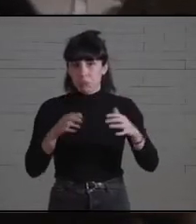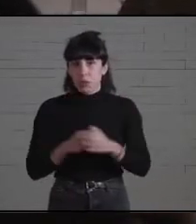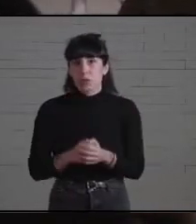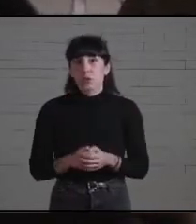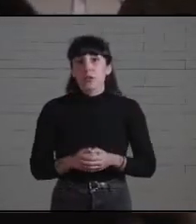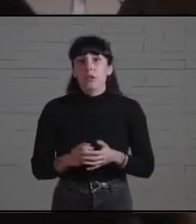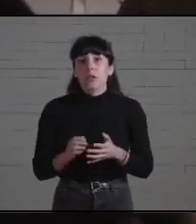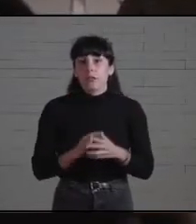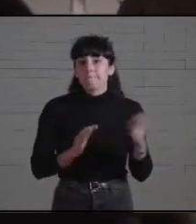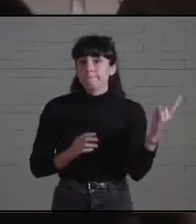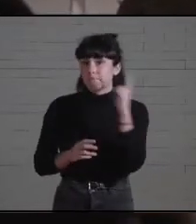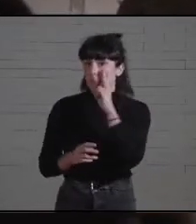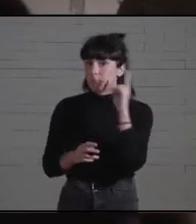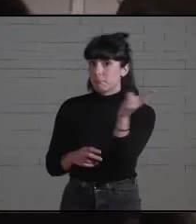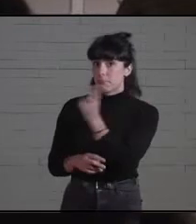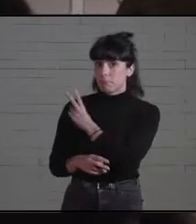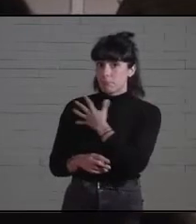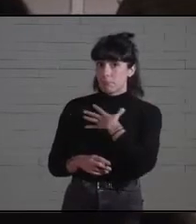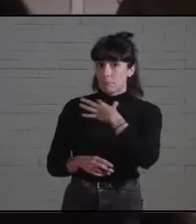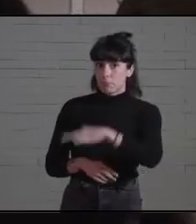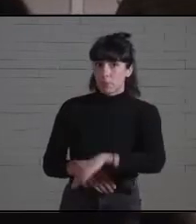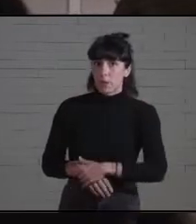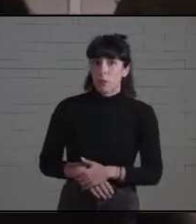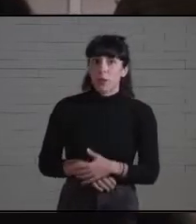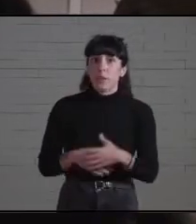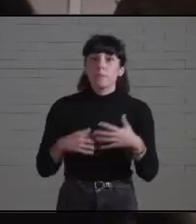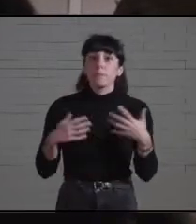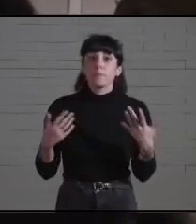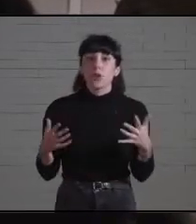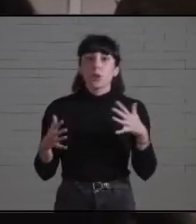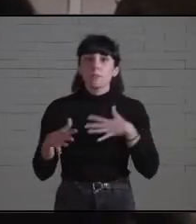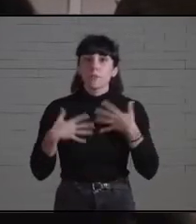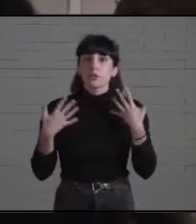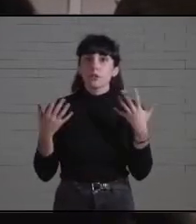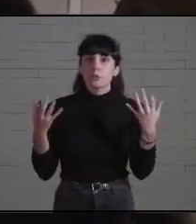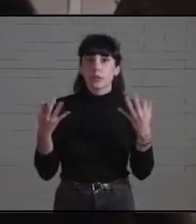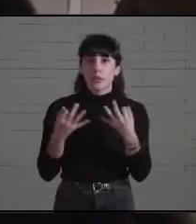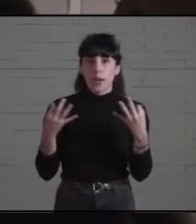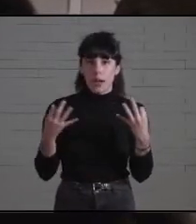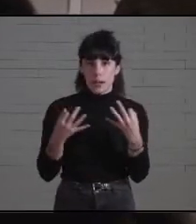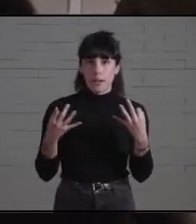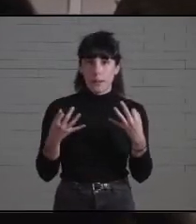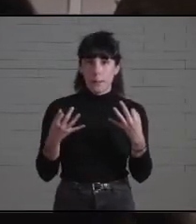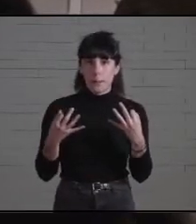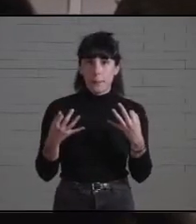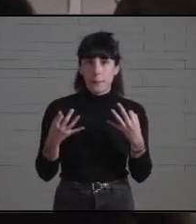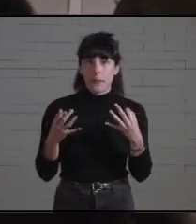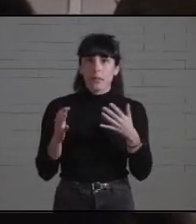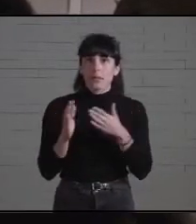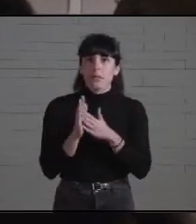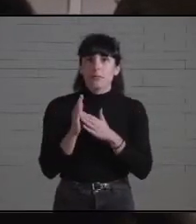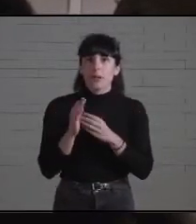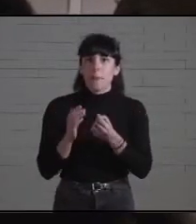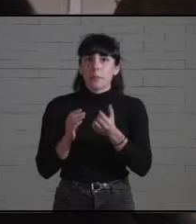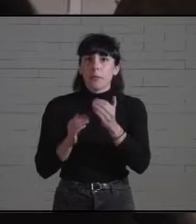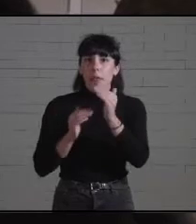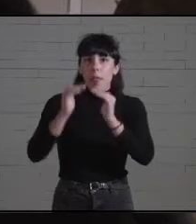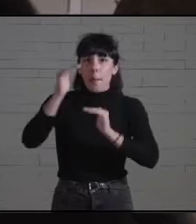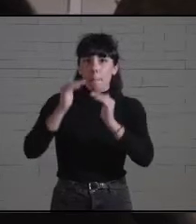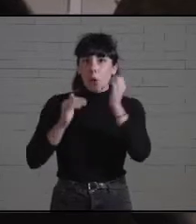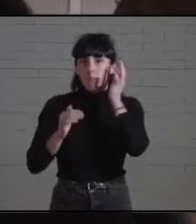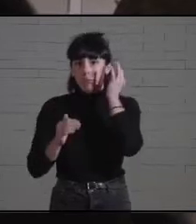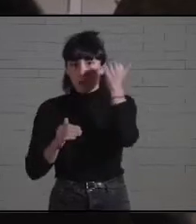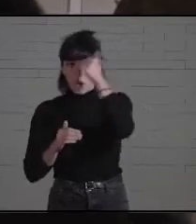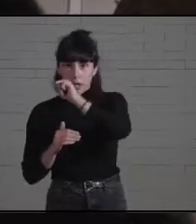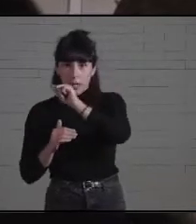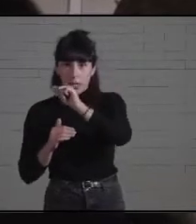como se puede ver aquí. ¿Sorprenden entonces esta poca diferencia de género en el aumento